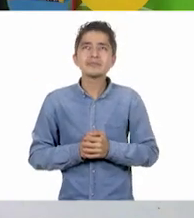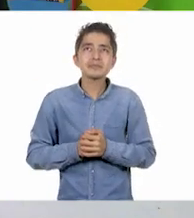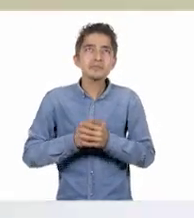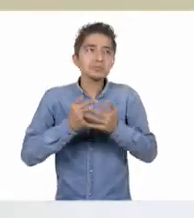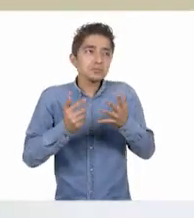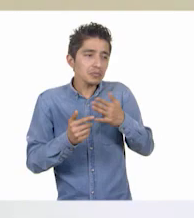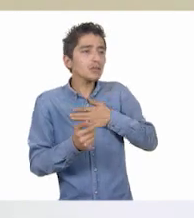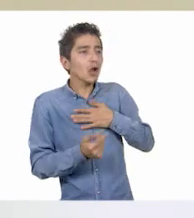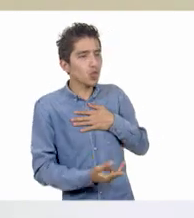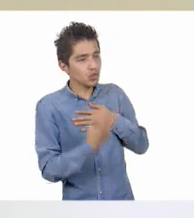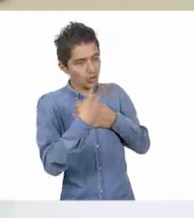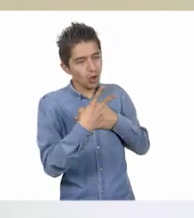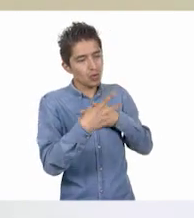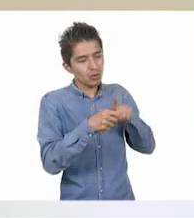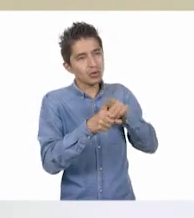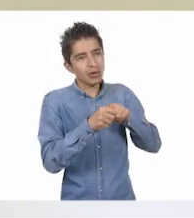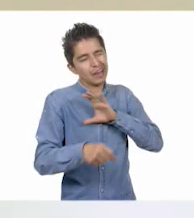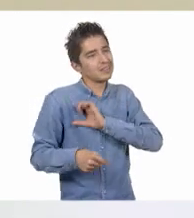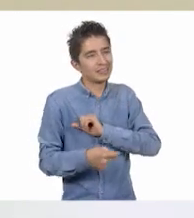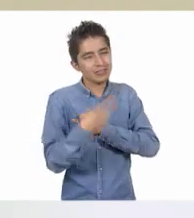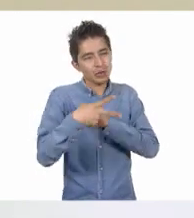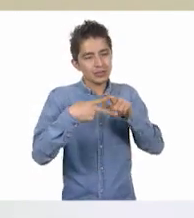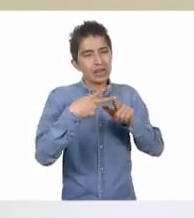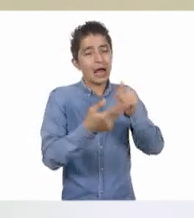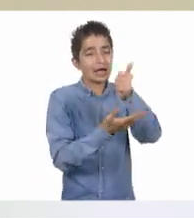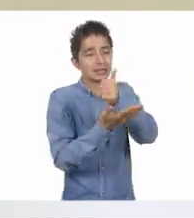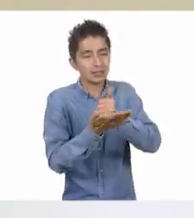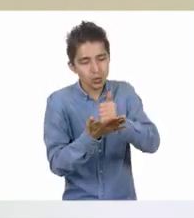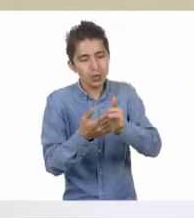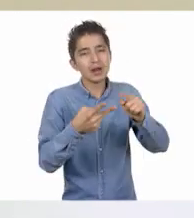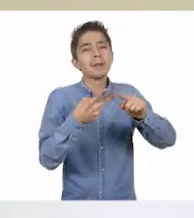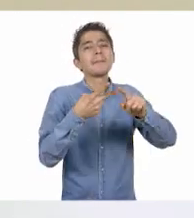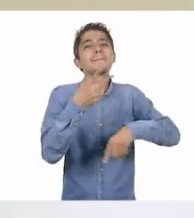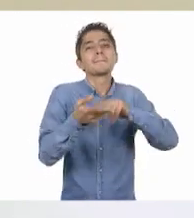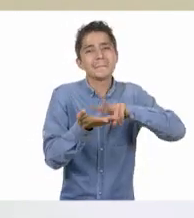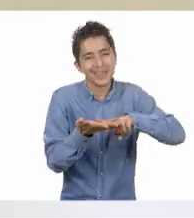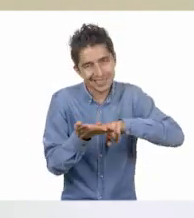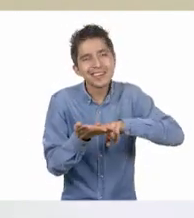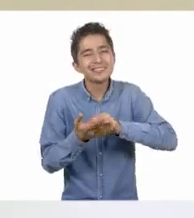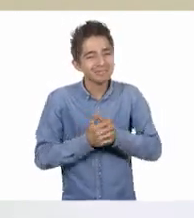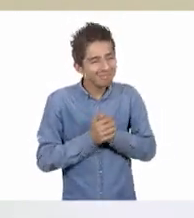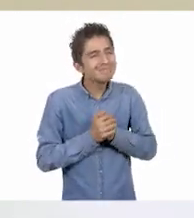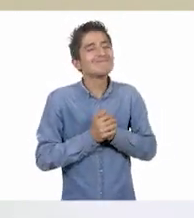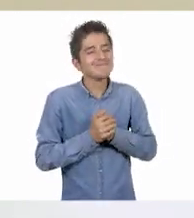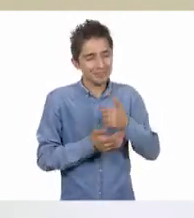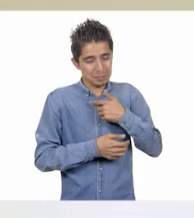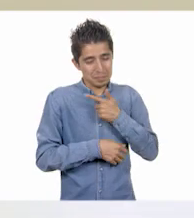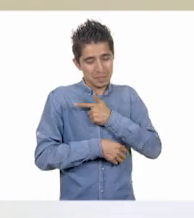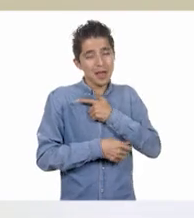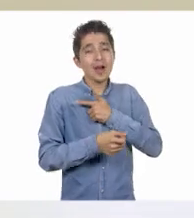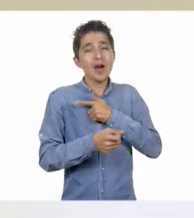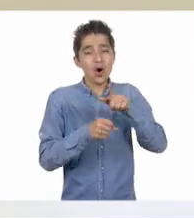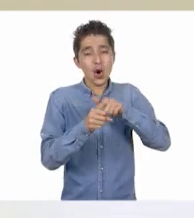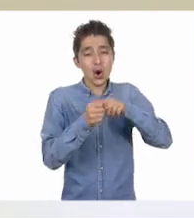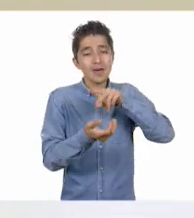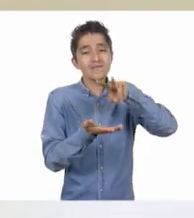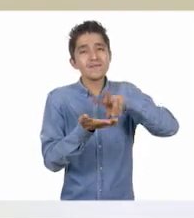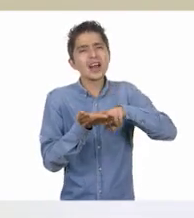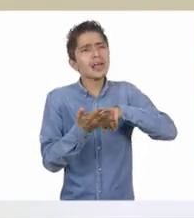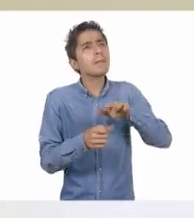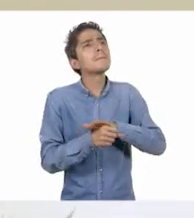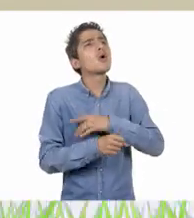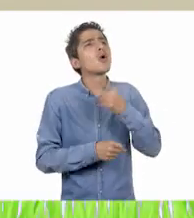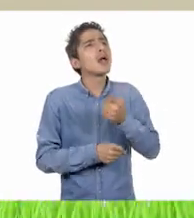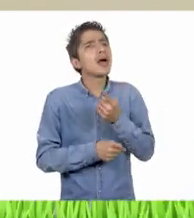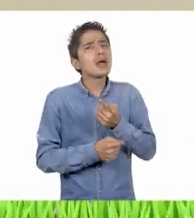yo tengo dos colores favoritos, ¿sí? El azul y el verde. Ay, me gusta el color verde porque es